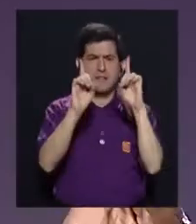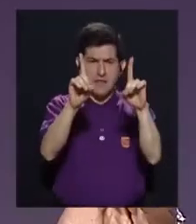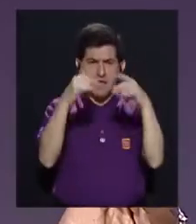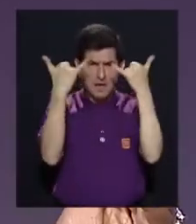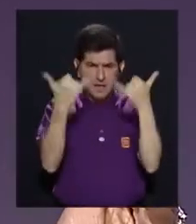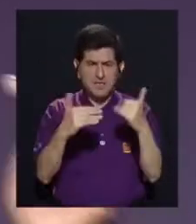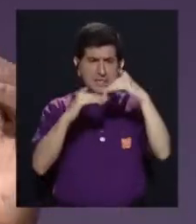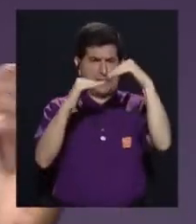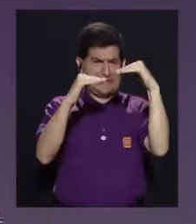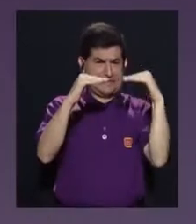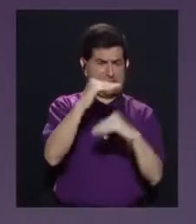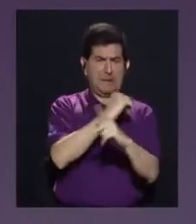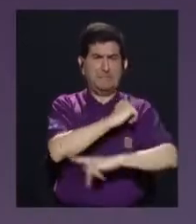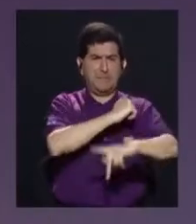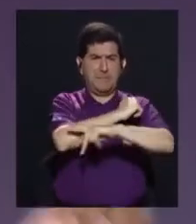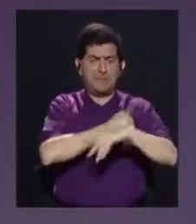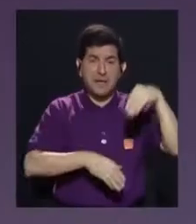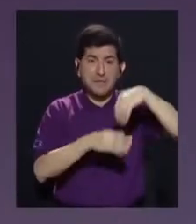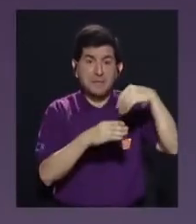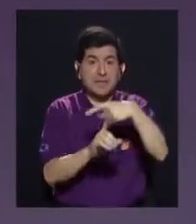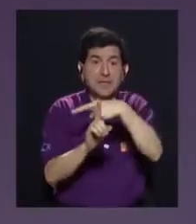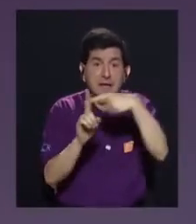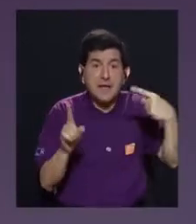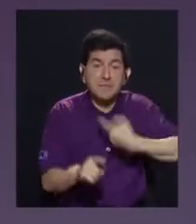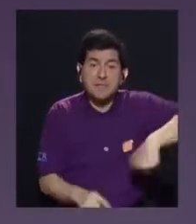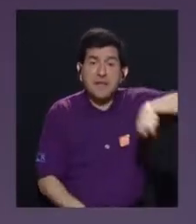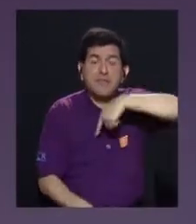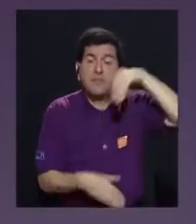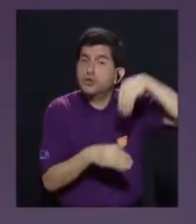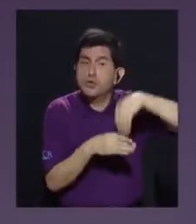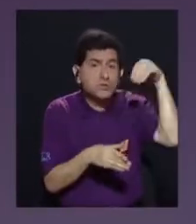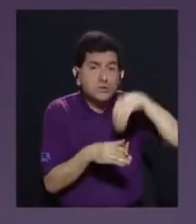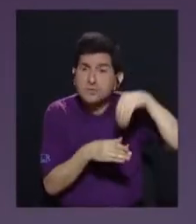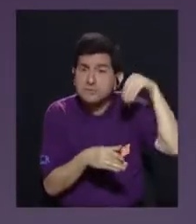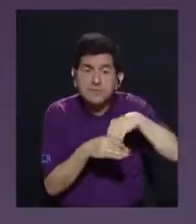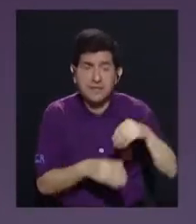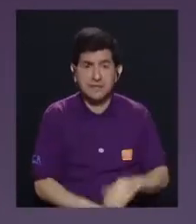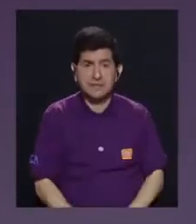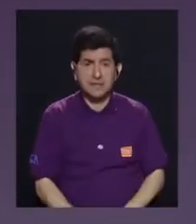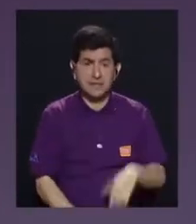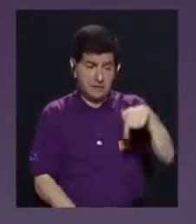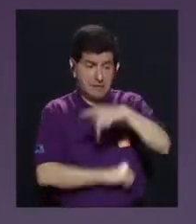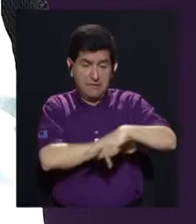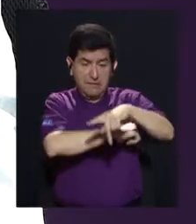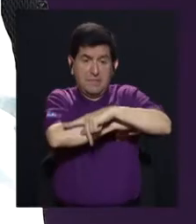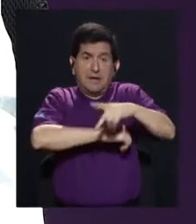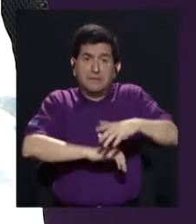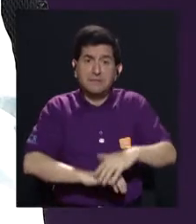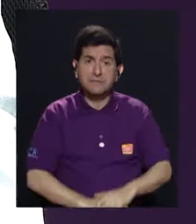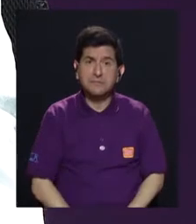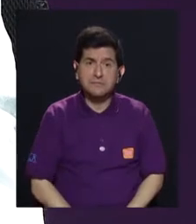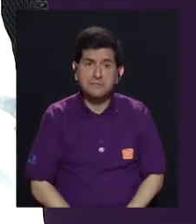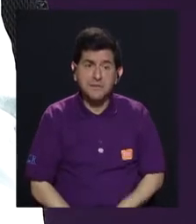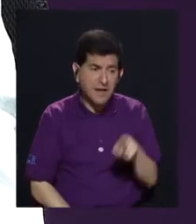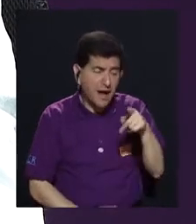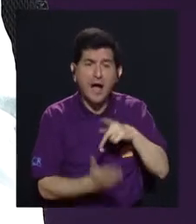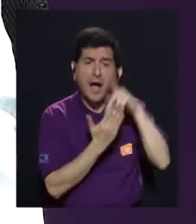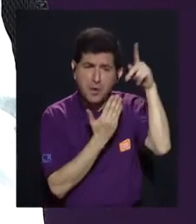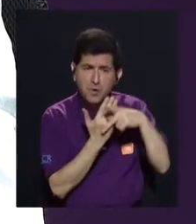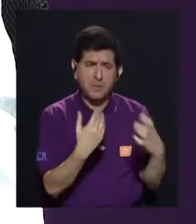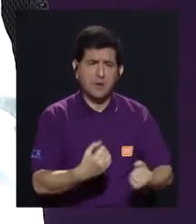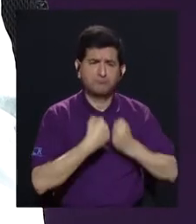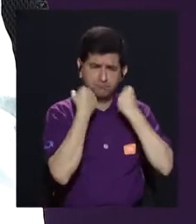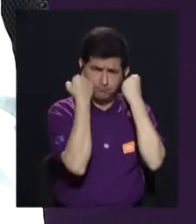ya muy por debajo de países que invierten la mitad lo que estamos invirtiendo nosotros en este país entonces ahí hay un programa de